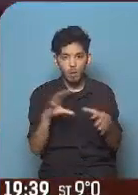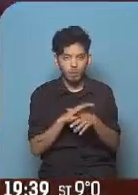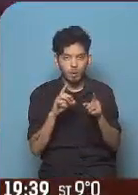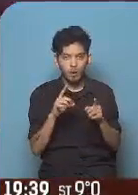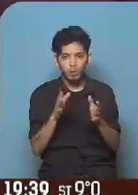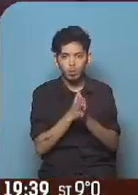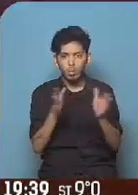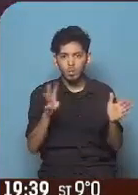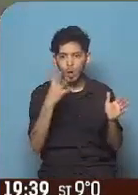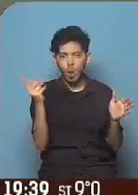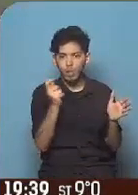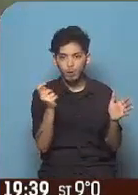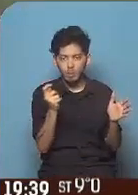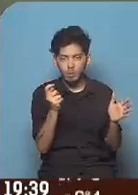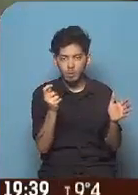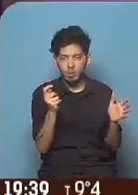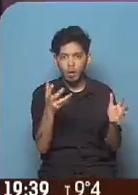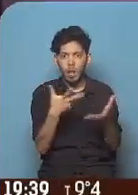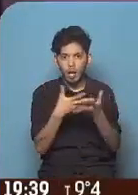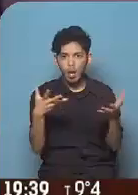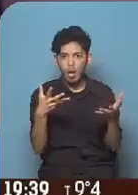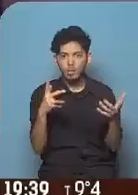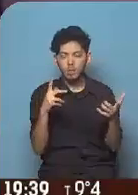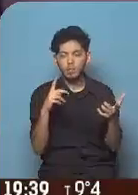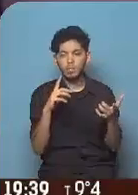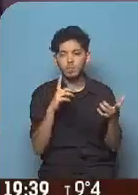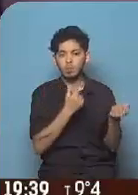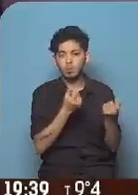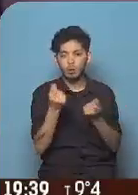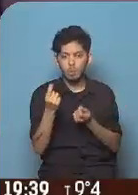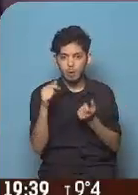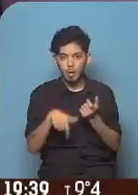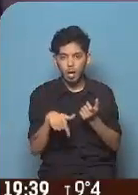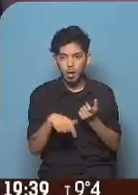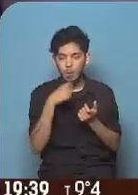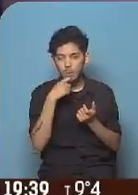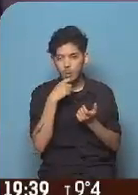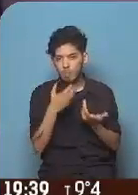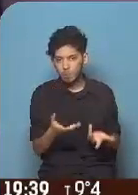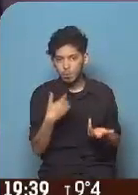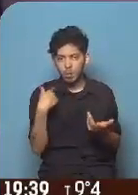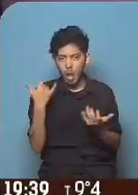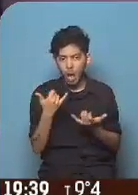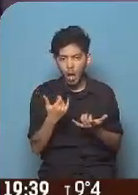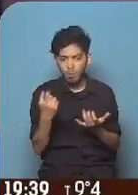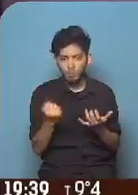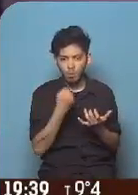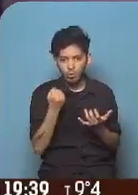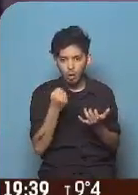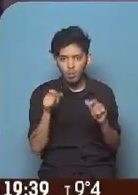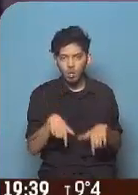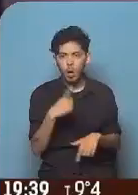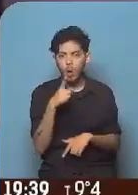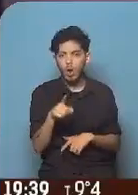durante 4 meses con las grandes cadenas de supermercados, acá sería muy importante cuál es